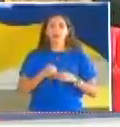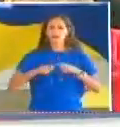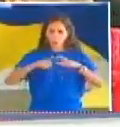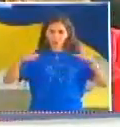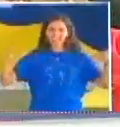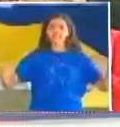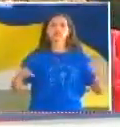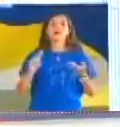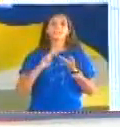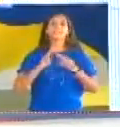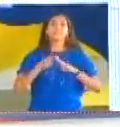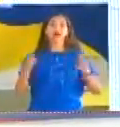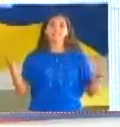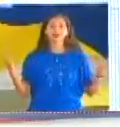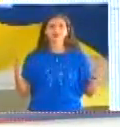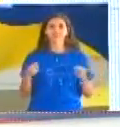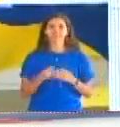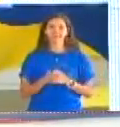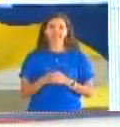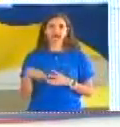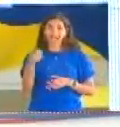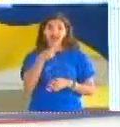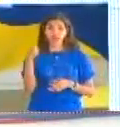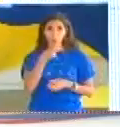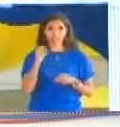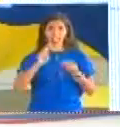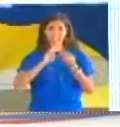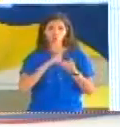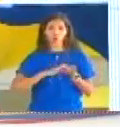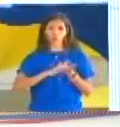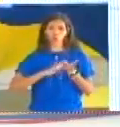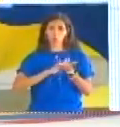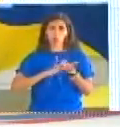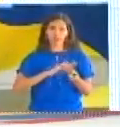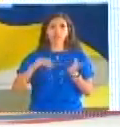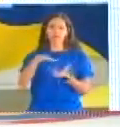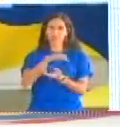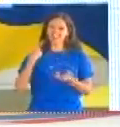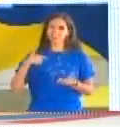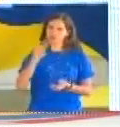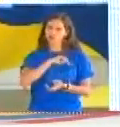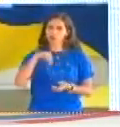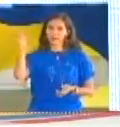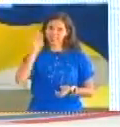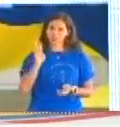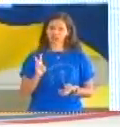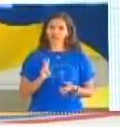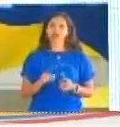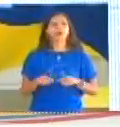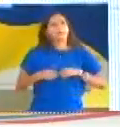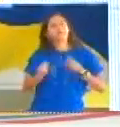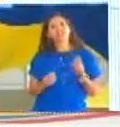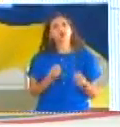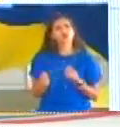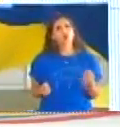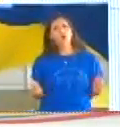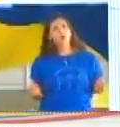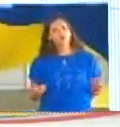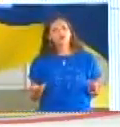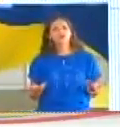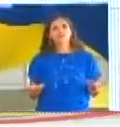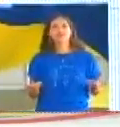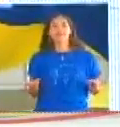prosperidad, paz, a la búsqueda de las soluciones de los problemas que tenemos los venezolanos. Pero ¿cómo se va a